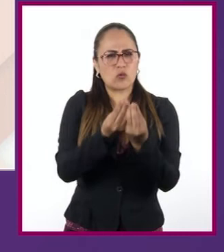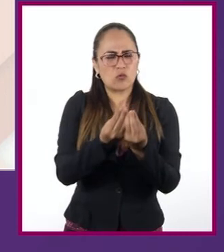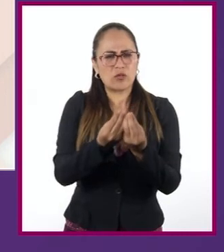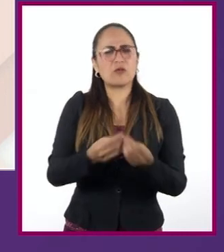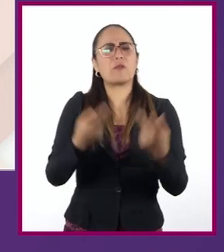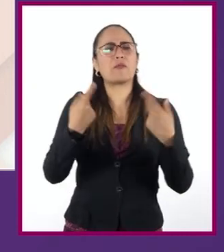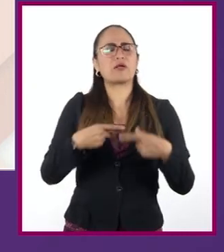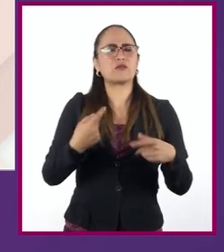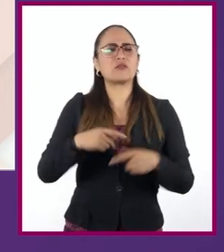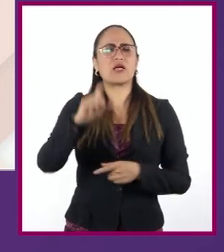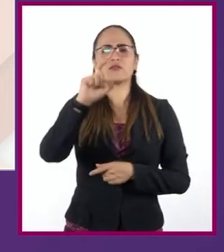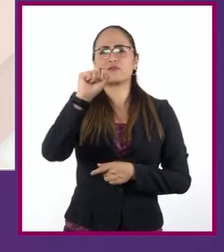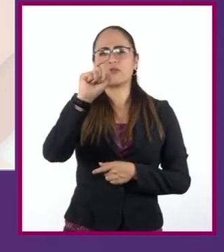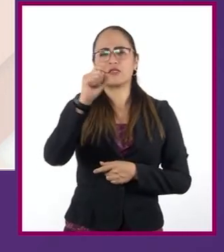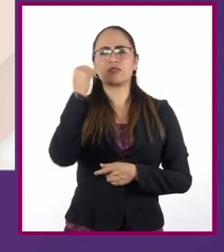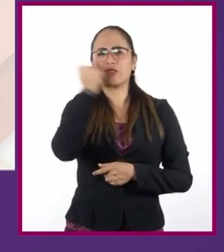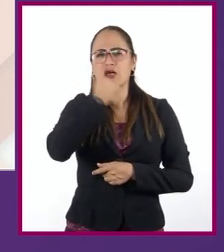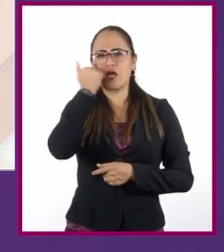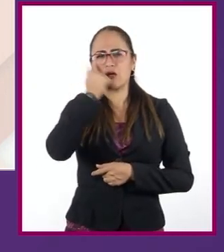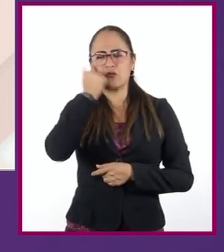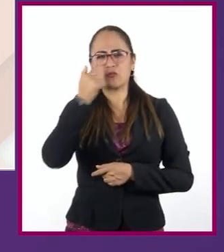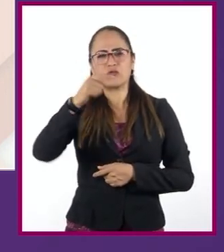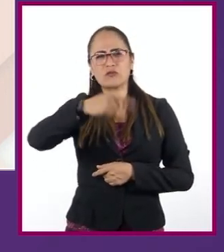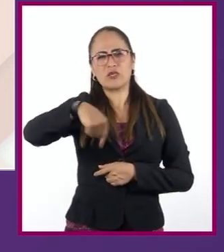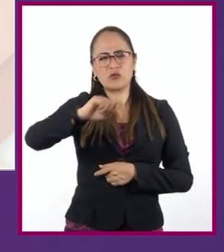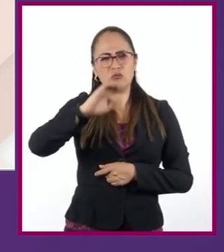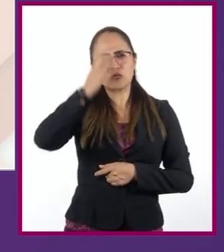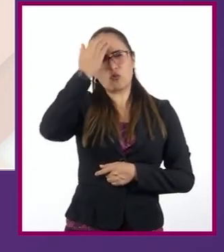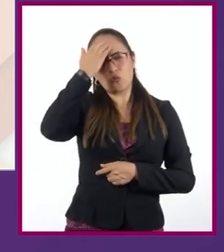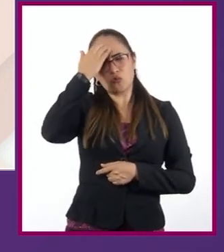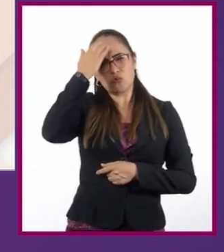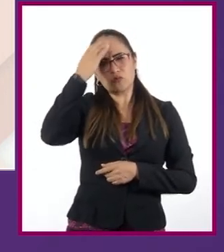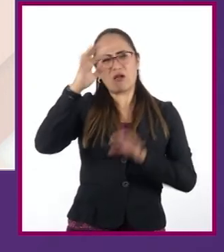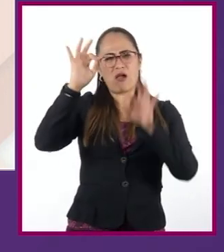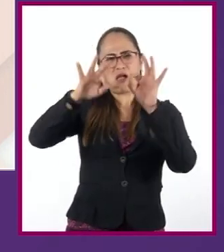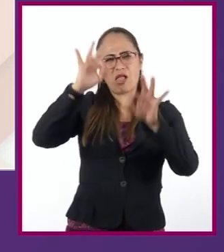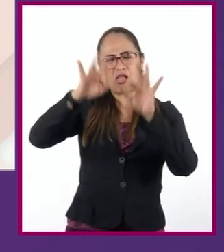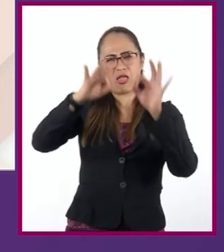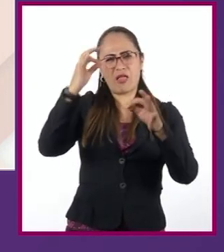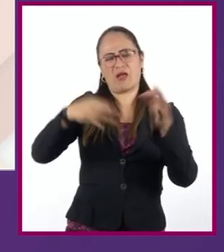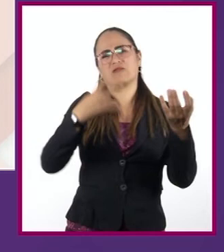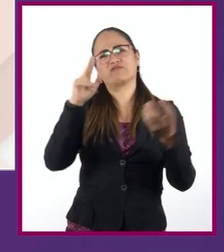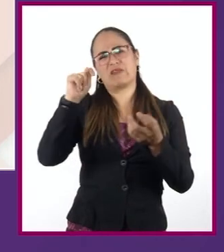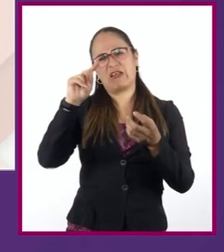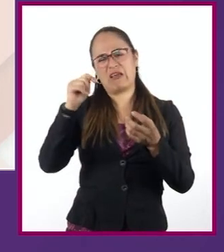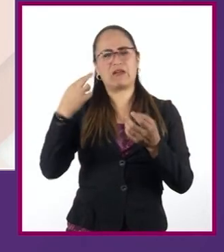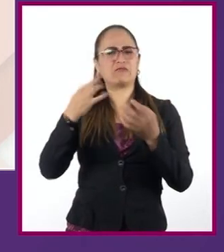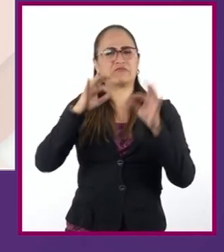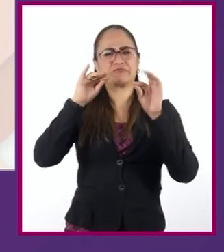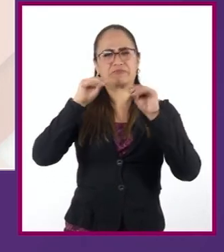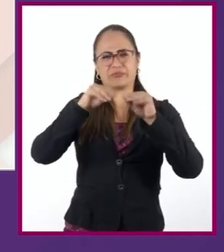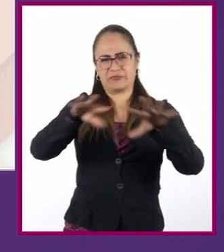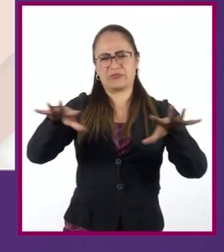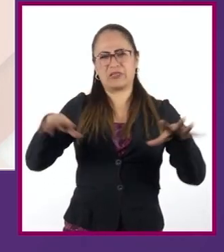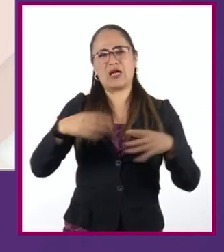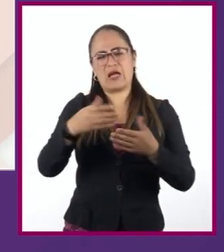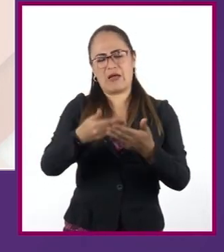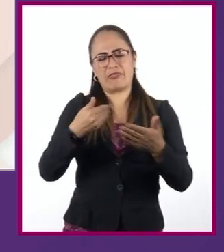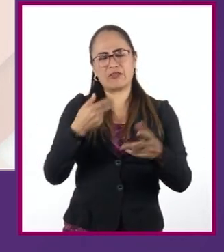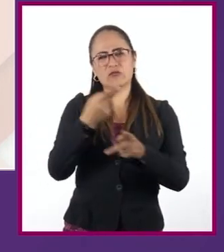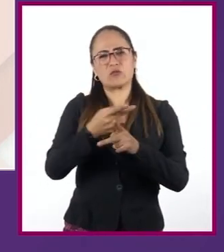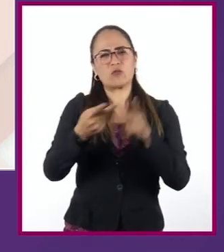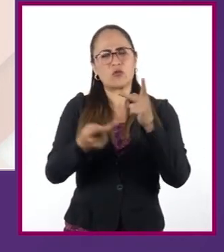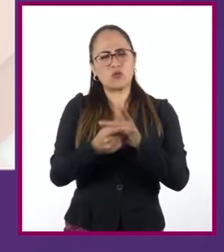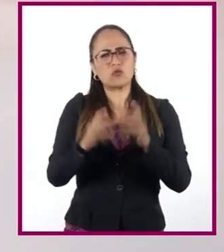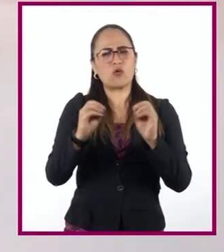a 20 alumnos para conocer cómo influye en ellos los anuncios publicitarios al momento de elegir un producto